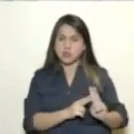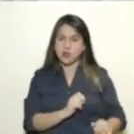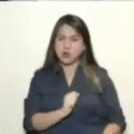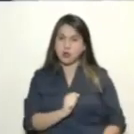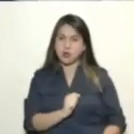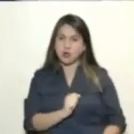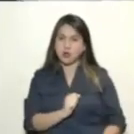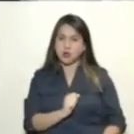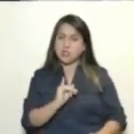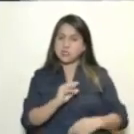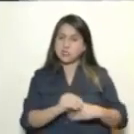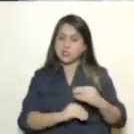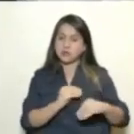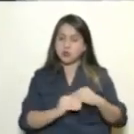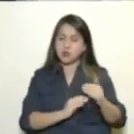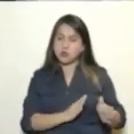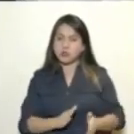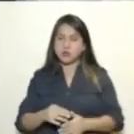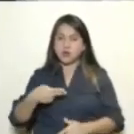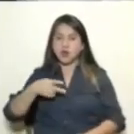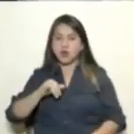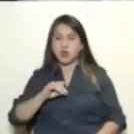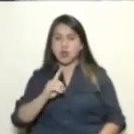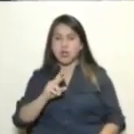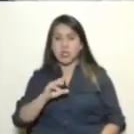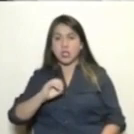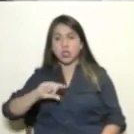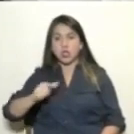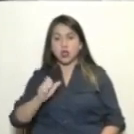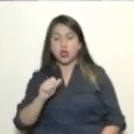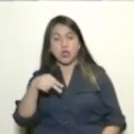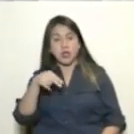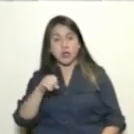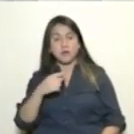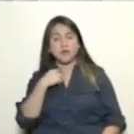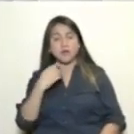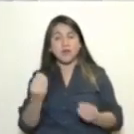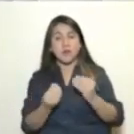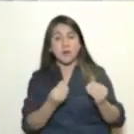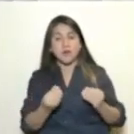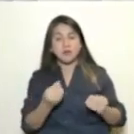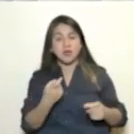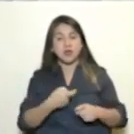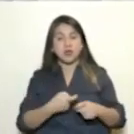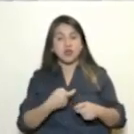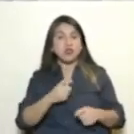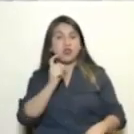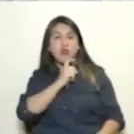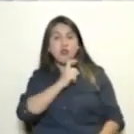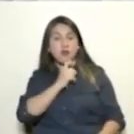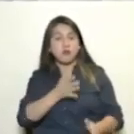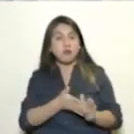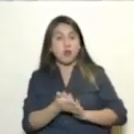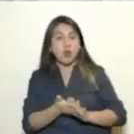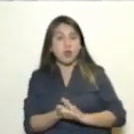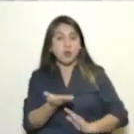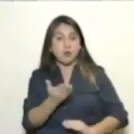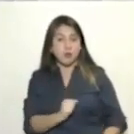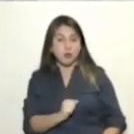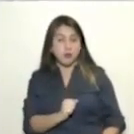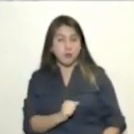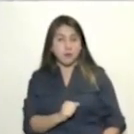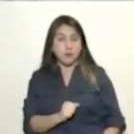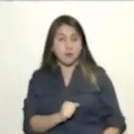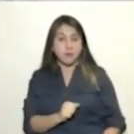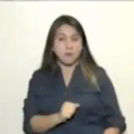Y si las producimos a través del hidrógeno, entonces mire usted lo que pasa en la minería del cobre, por ejemplo. ¿Sabe